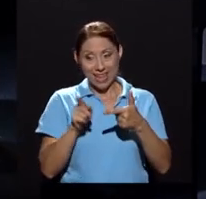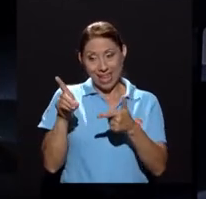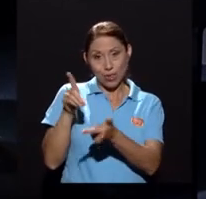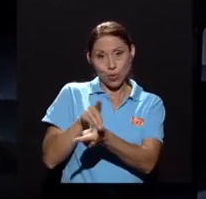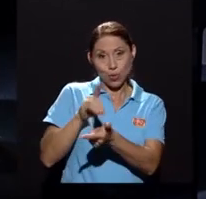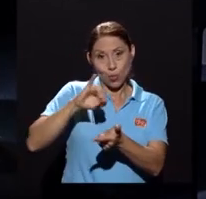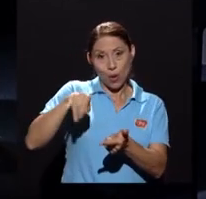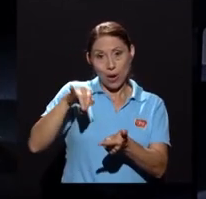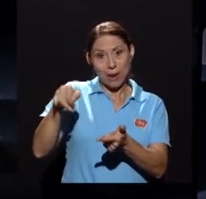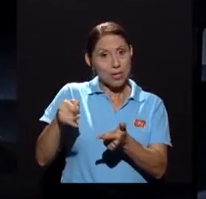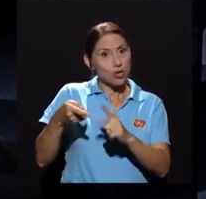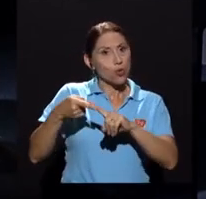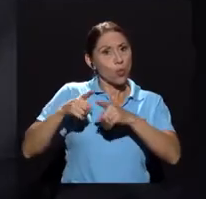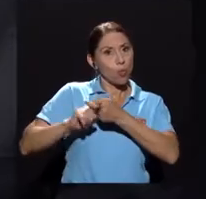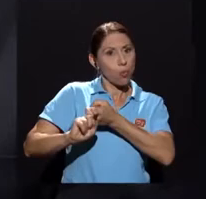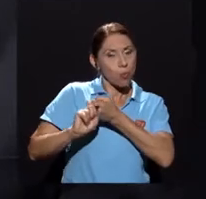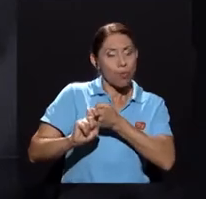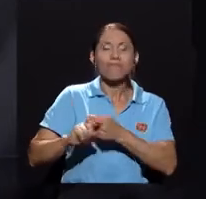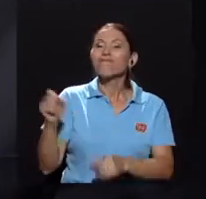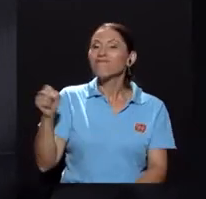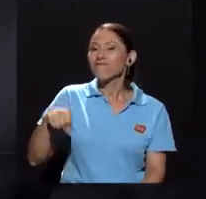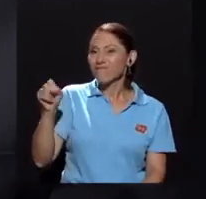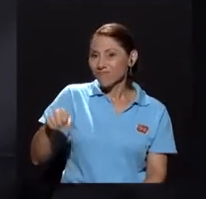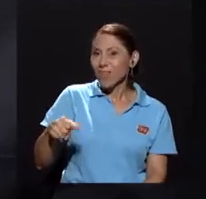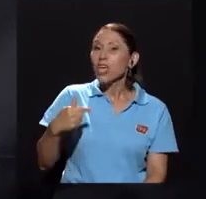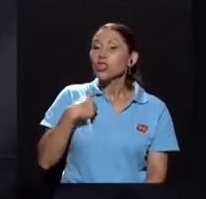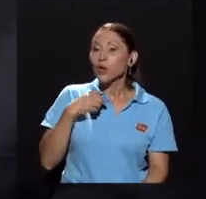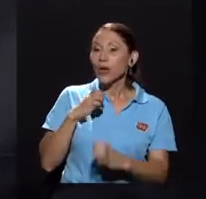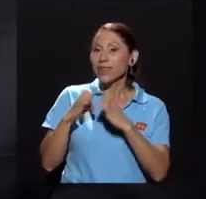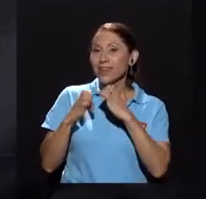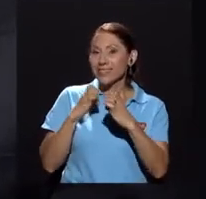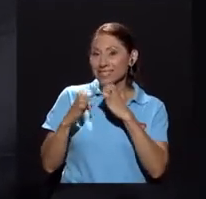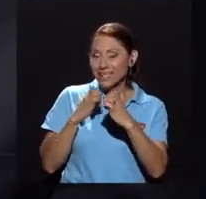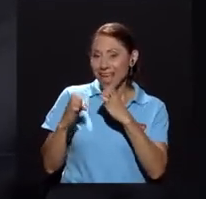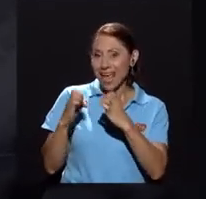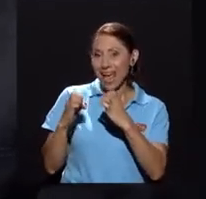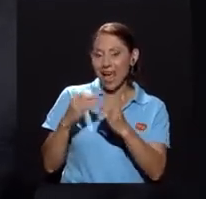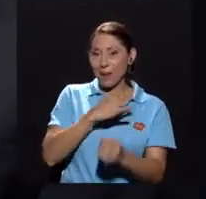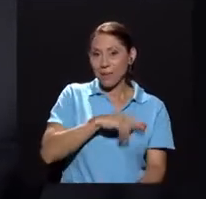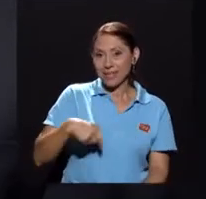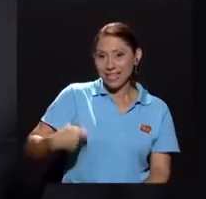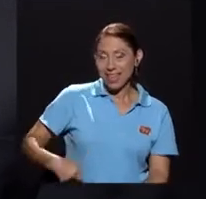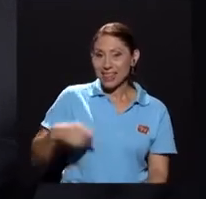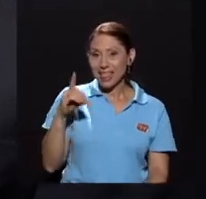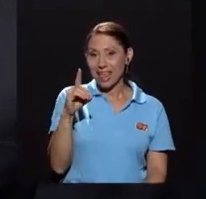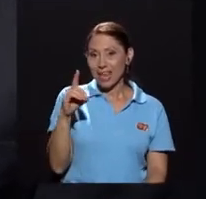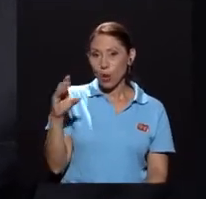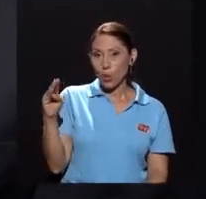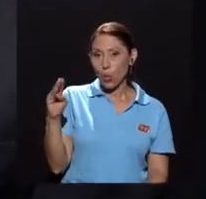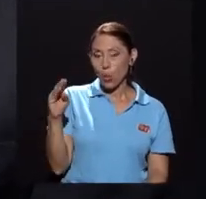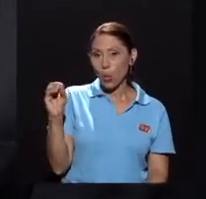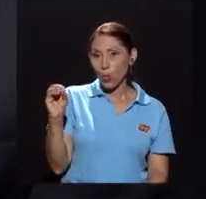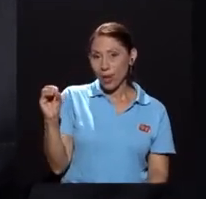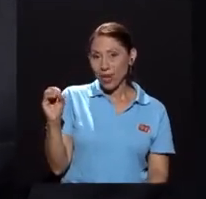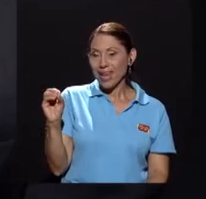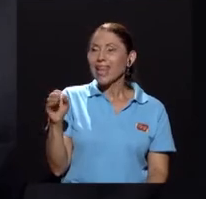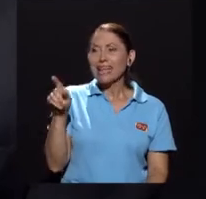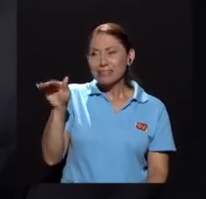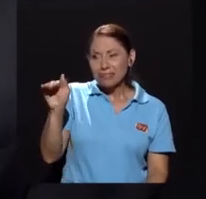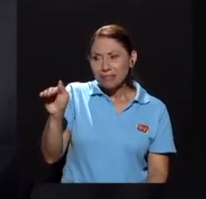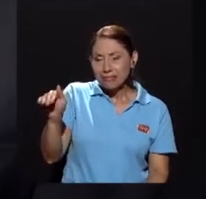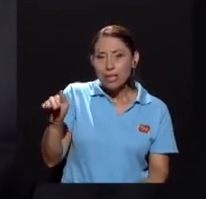calderón guarda siendo yo director y le pedí que nos gustaría muchísimo que viniera a conversar con los otros